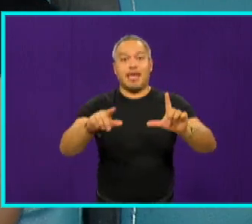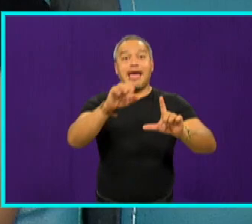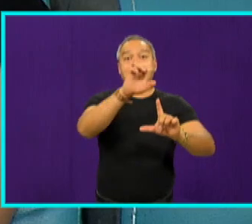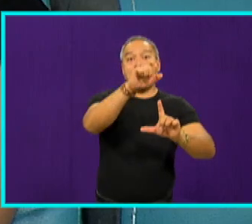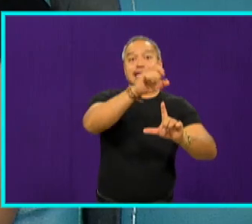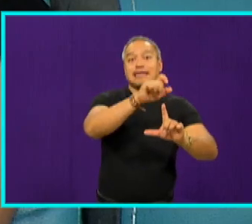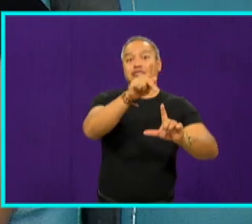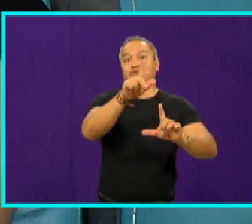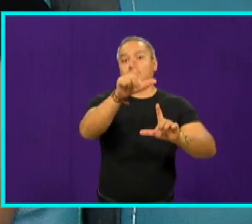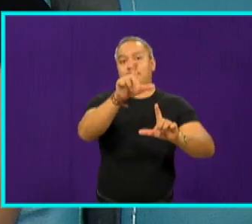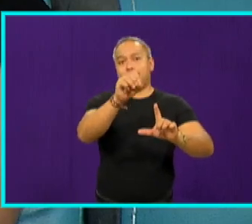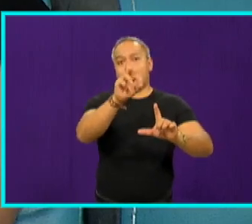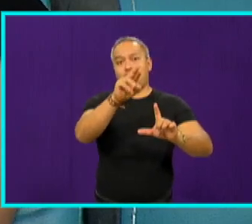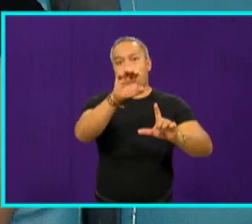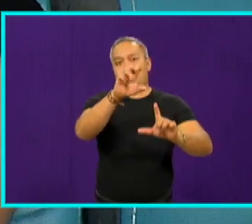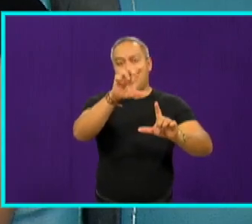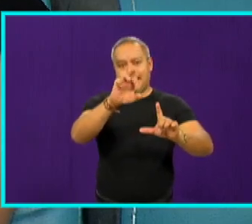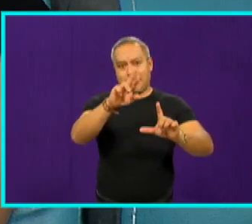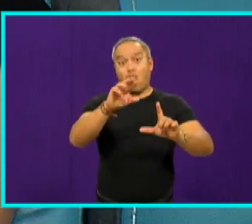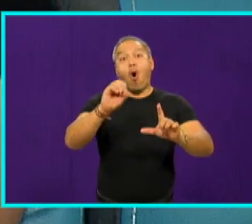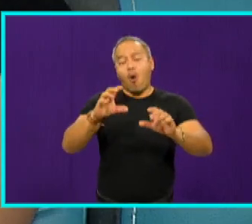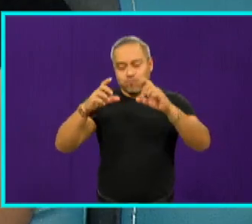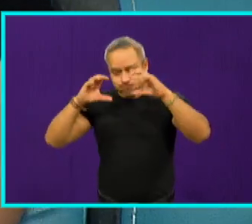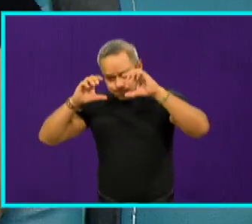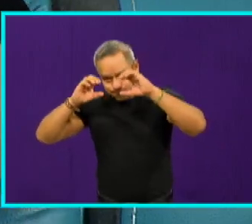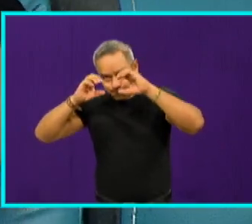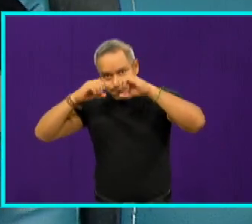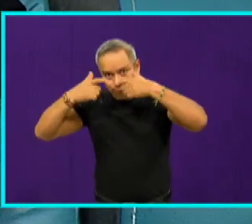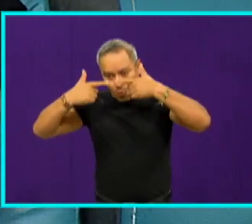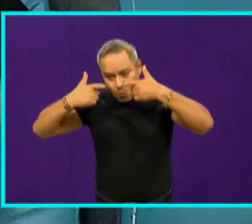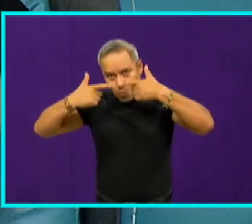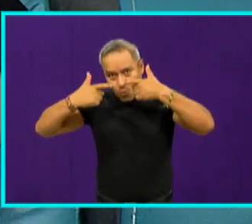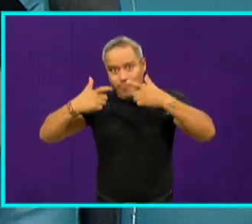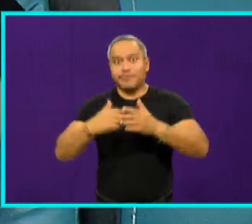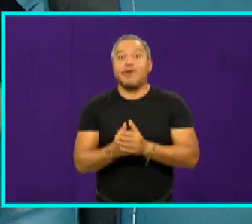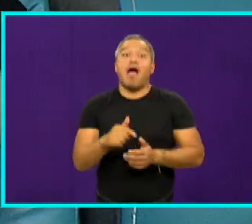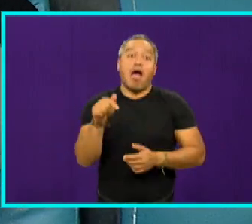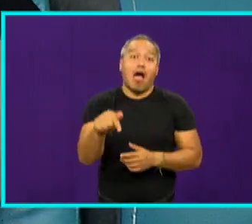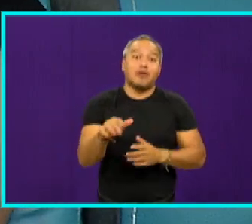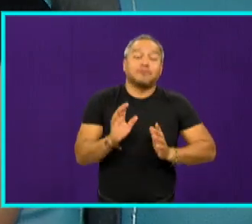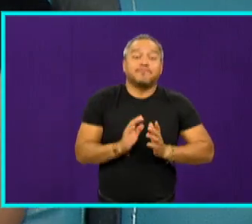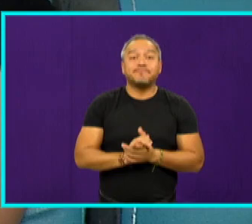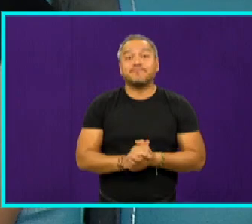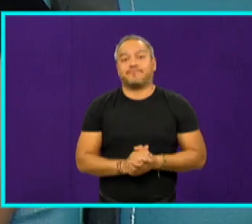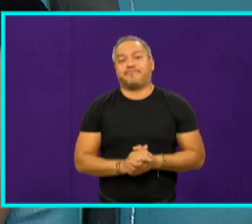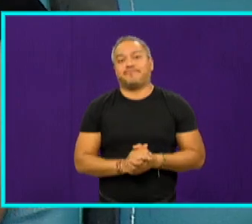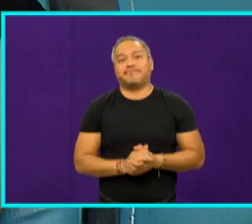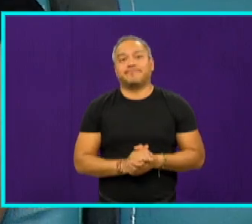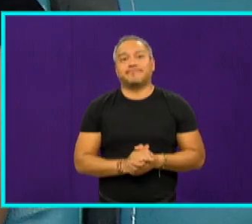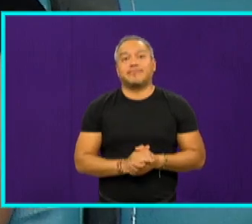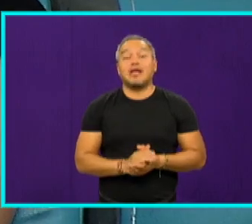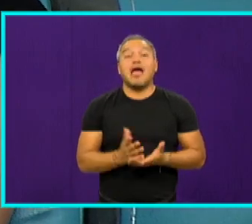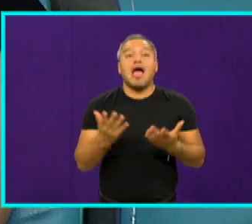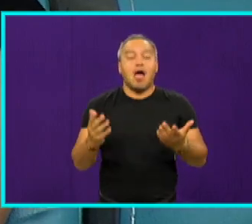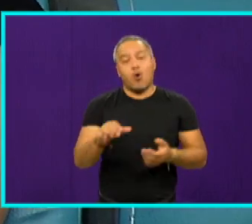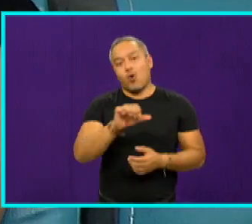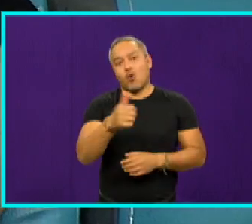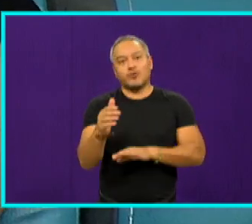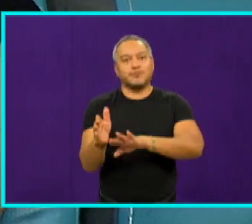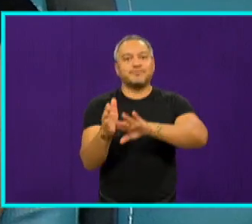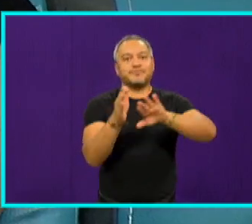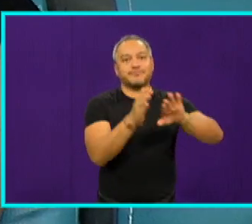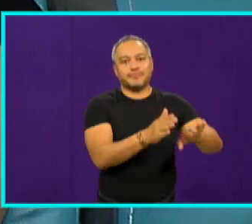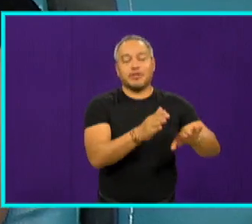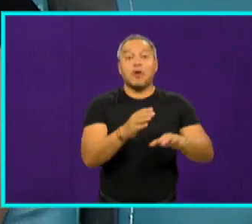O el navegador Google. Chrome. Ajá. Y en Chrome buscamos Google, ¿no? Aquí en Microsoft el buscador